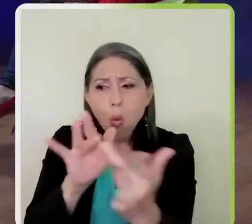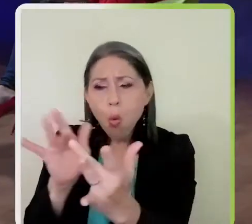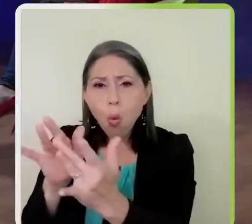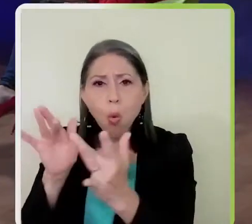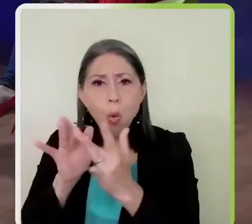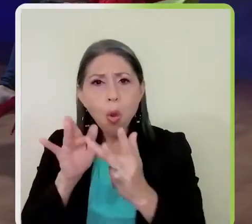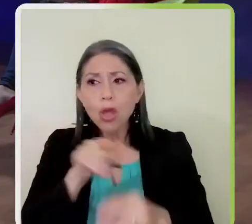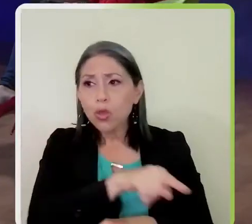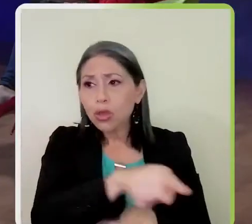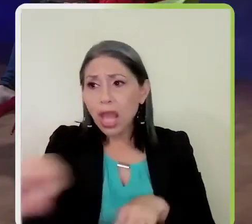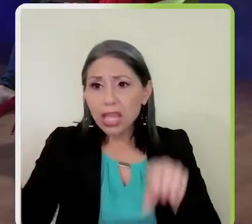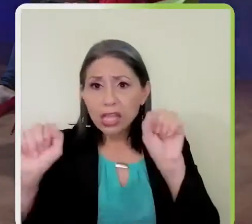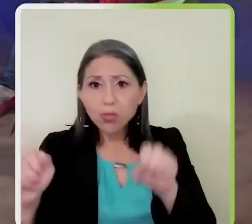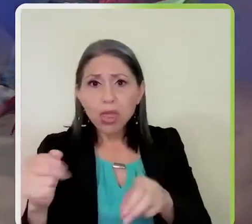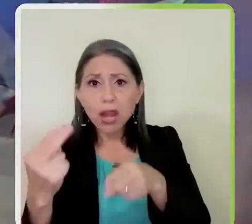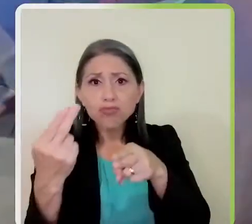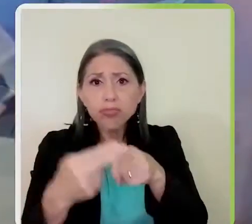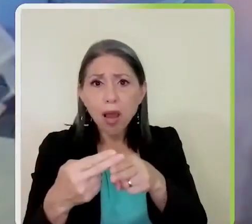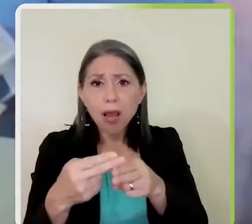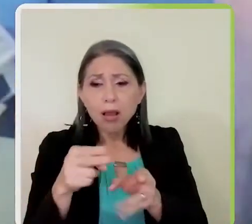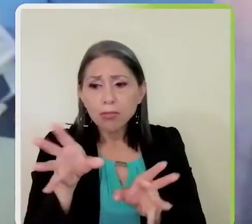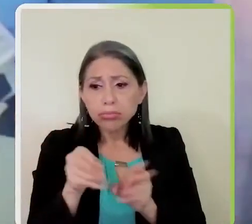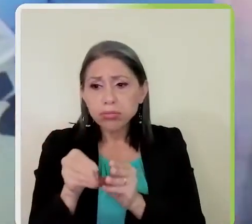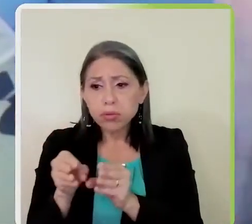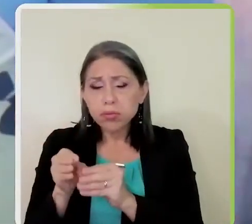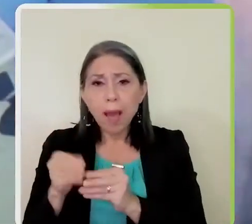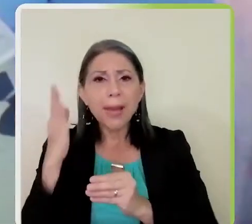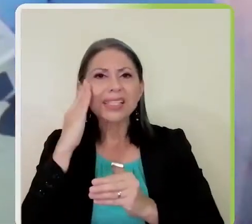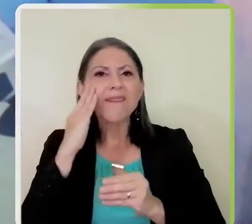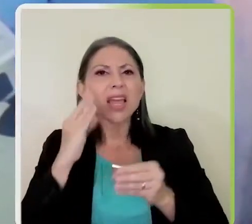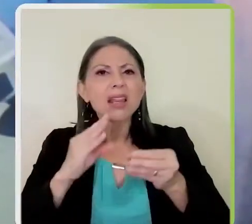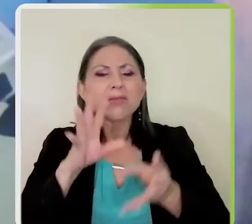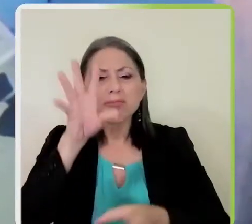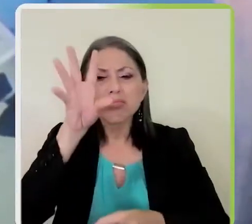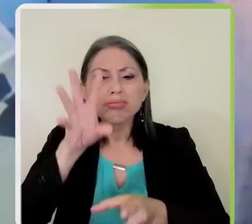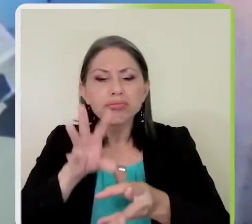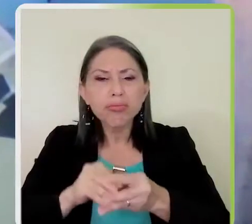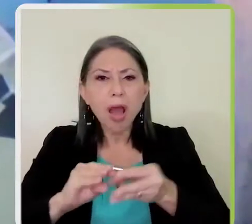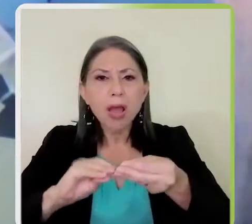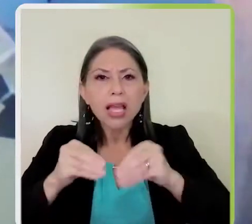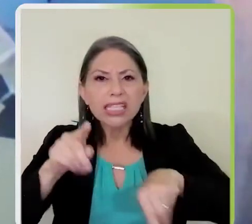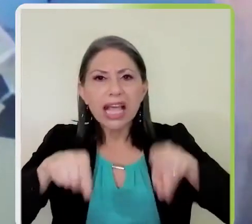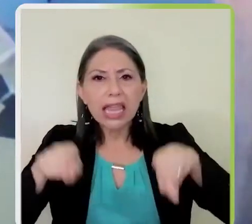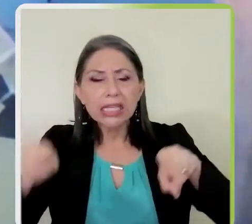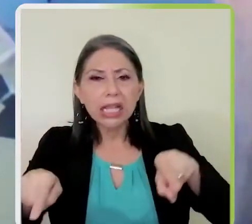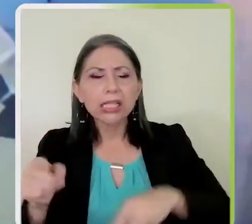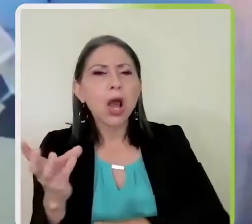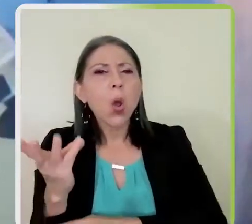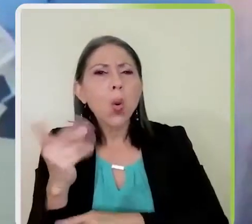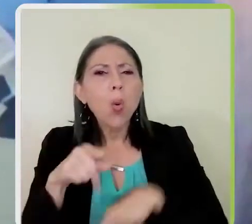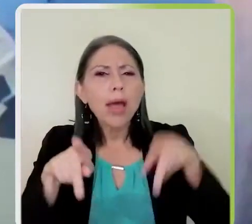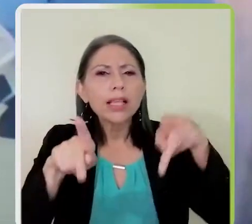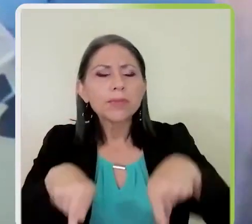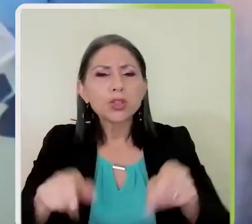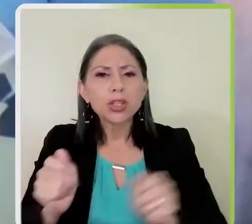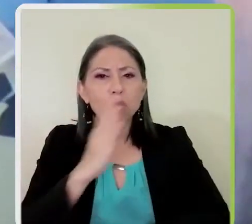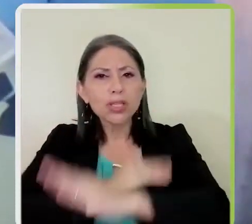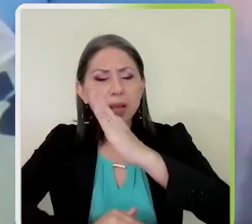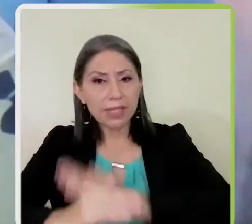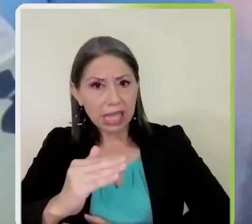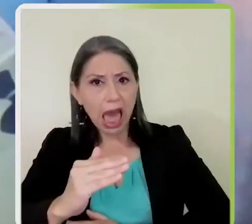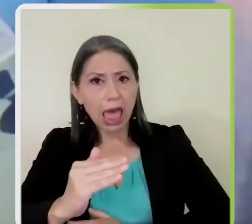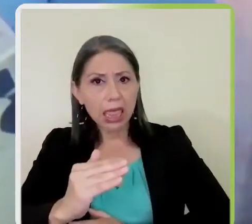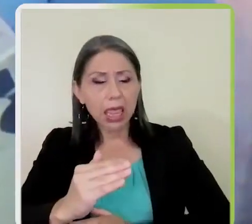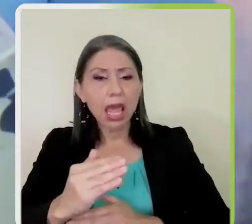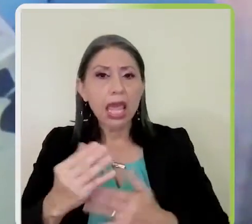pudieran registrar y tuviéramos las estadísticas de saber de cuántas eran las personas con alguna situación de